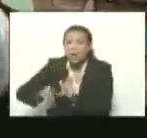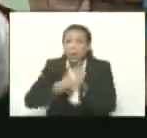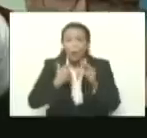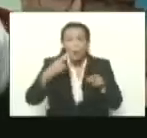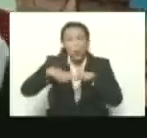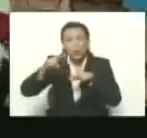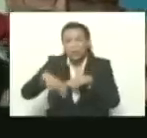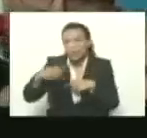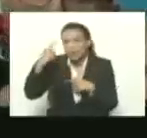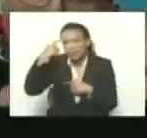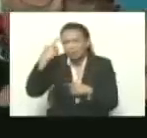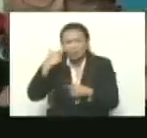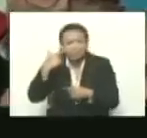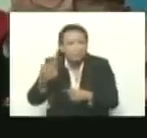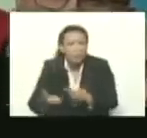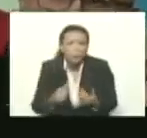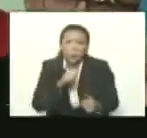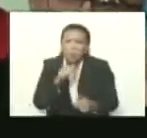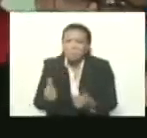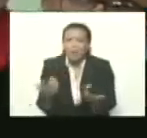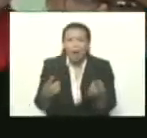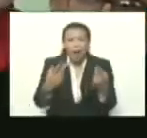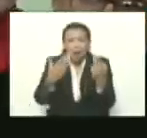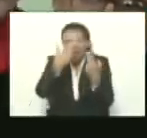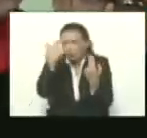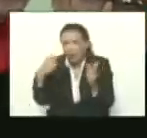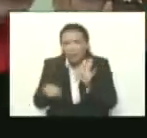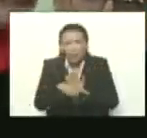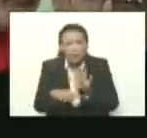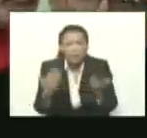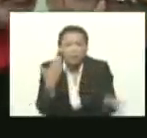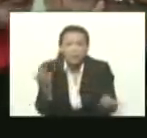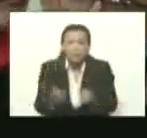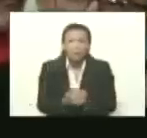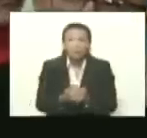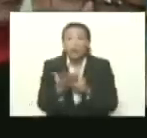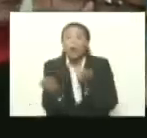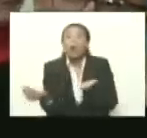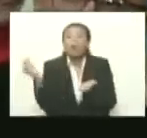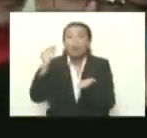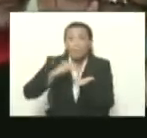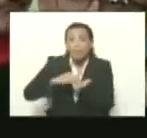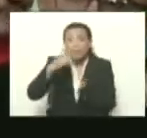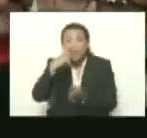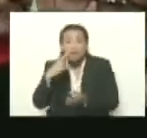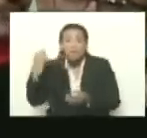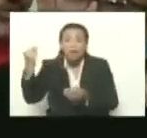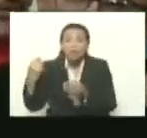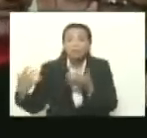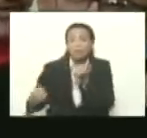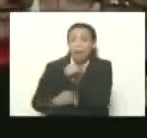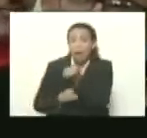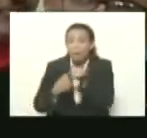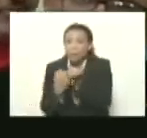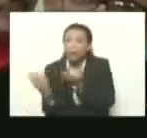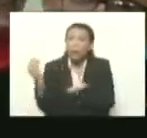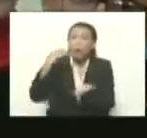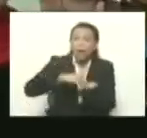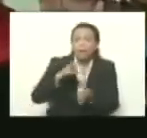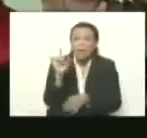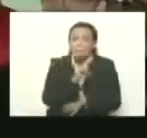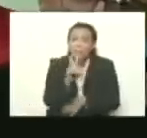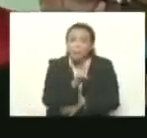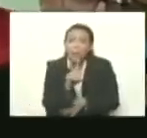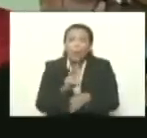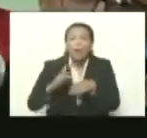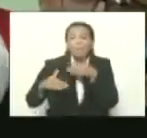durante estos años y estamos trabajando ahorita con un zoocriadero en Francia para reintroducir cóndores en Venezuela. Bueno, eso es uno de los programas. Hay que apoyar